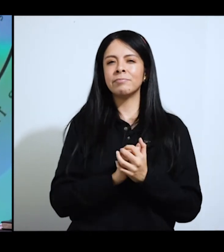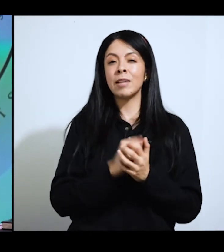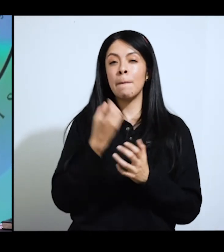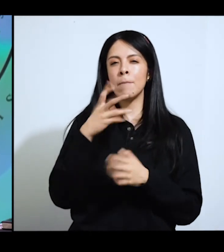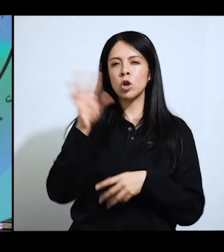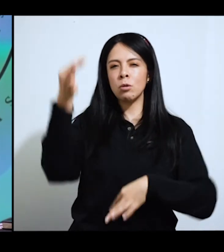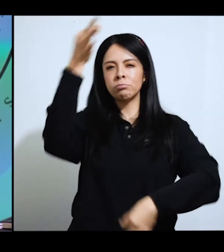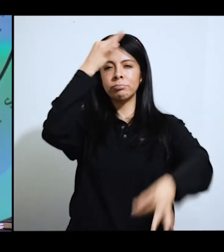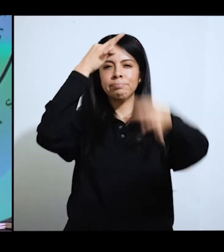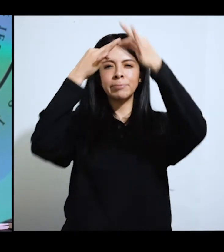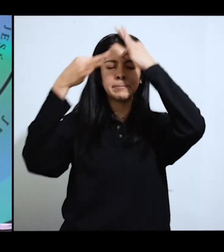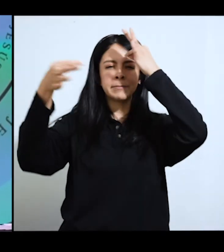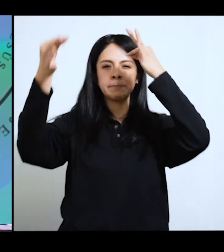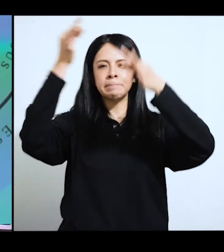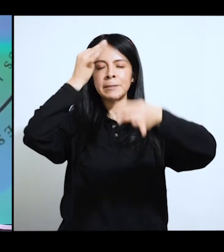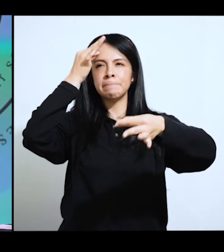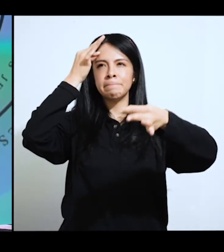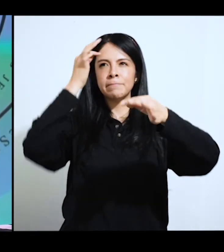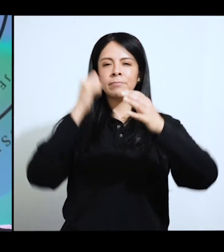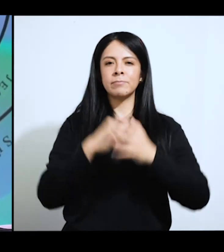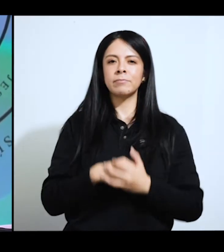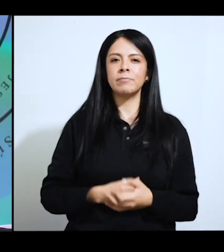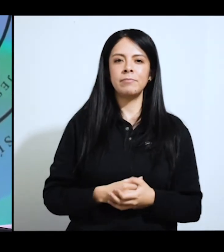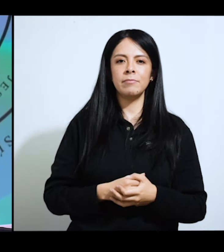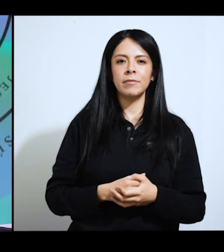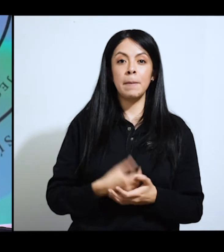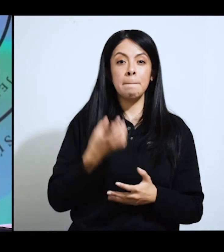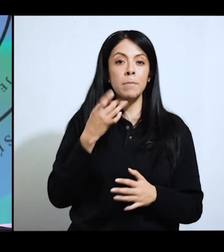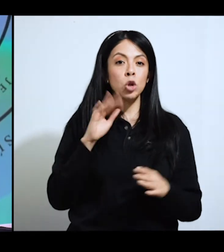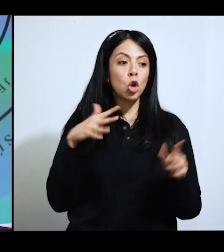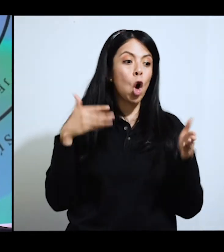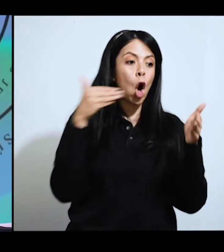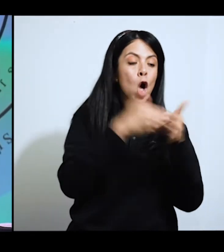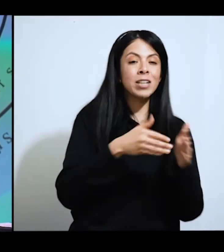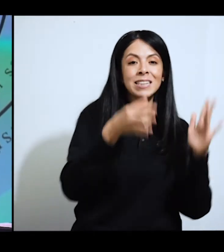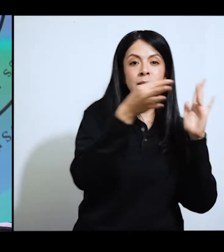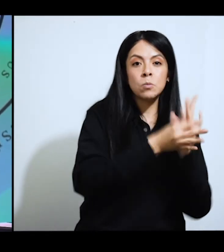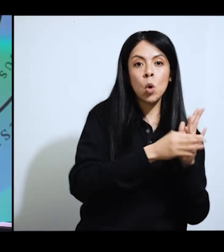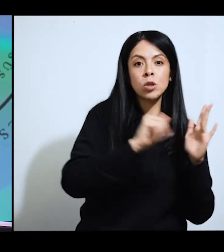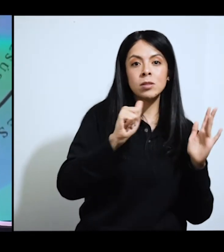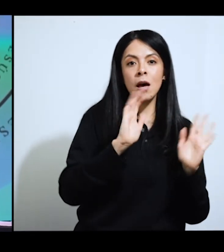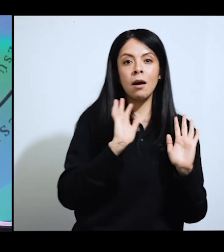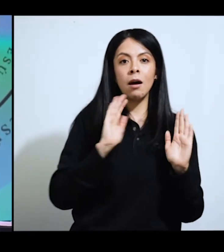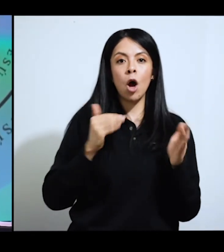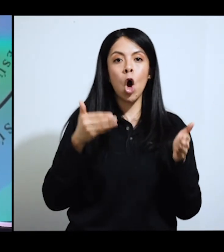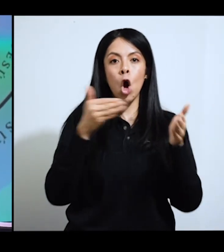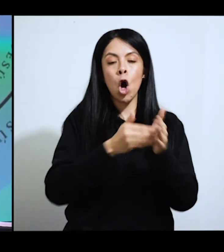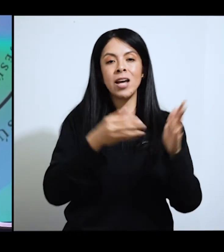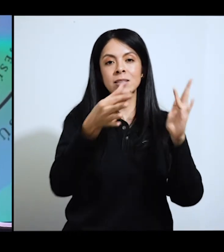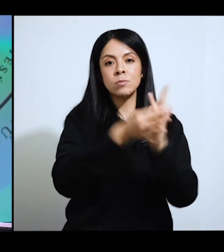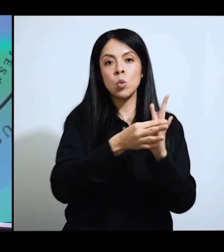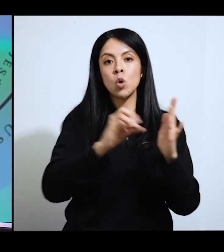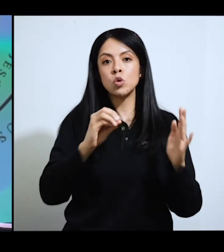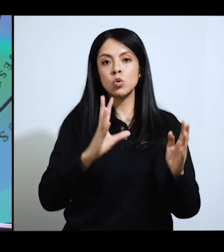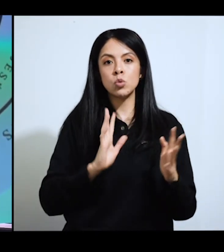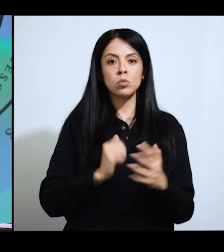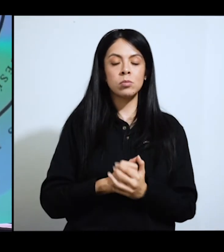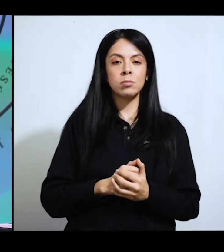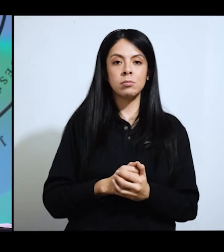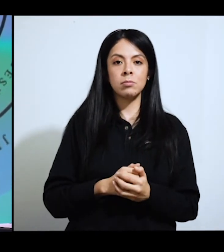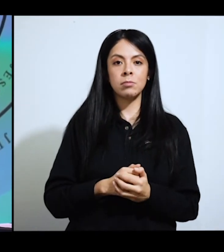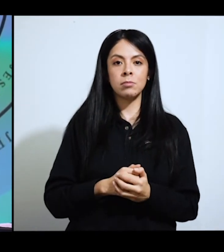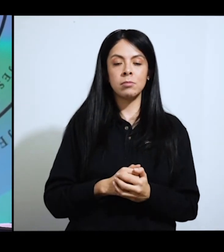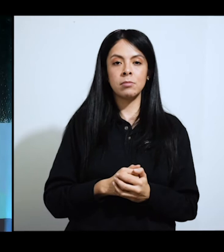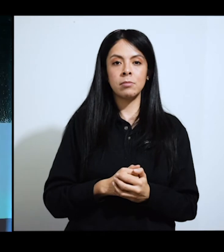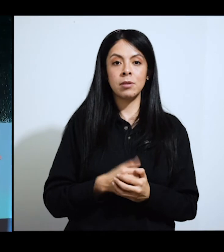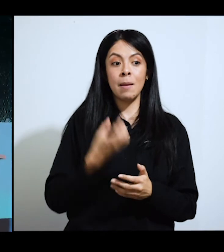en contra de mi esposa o en contra de mi esposo, en contra de mis hijos,